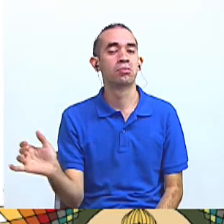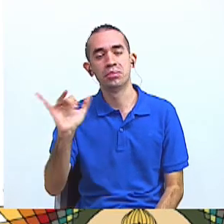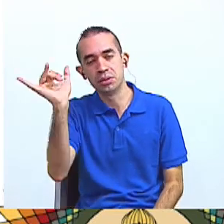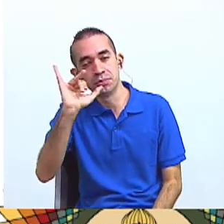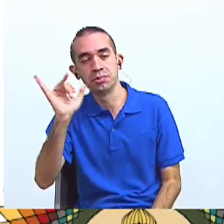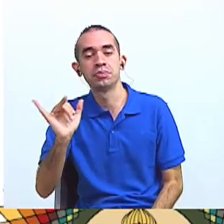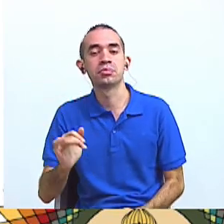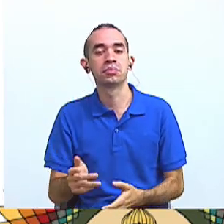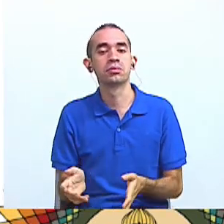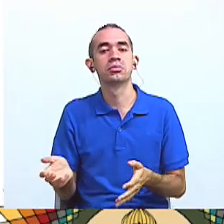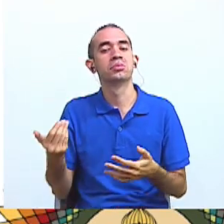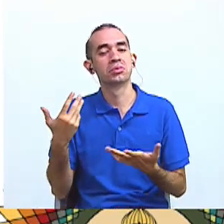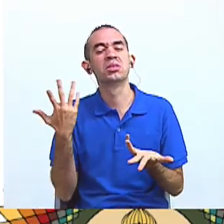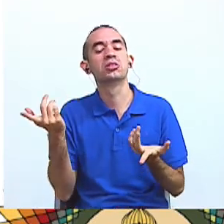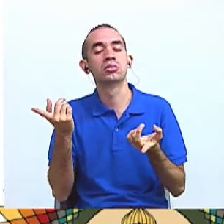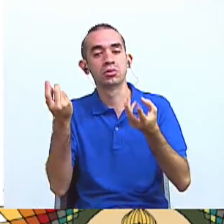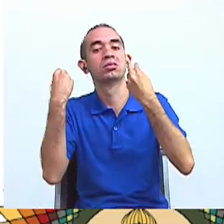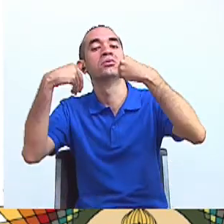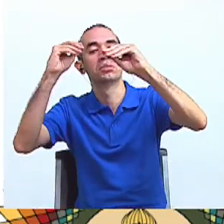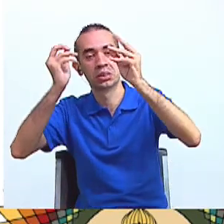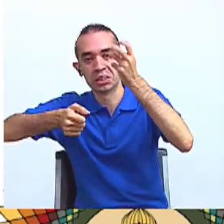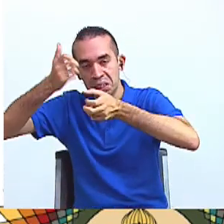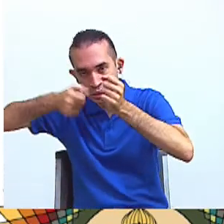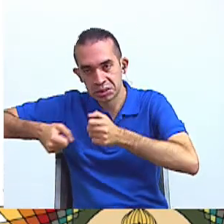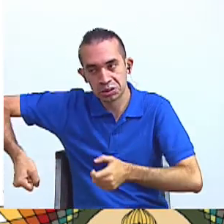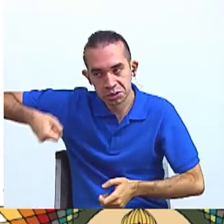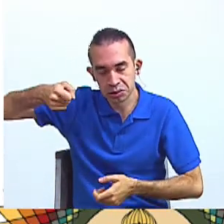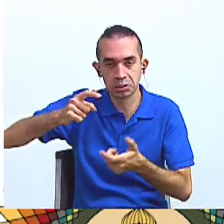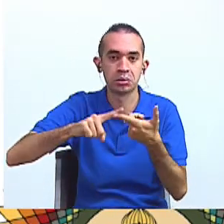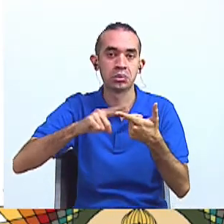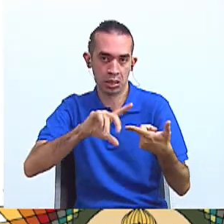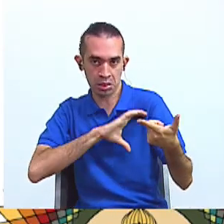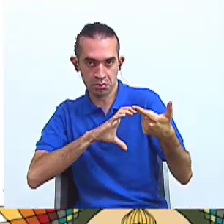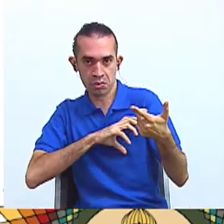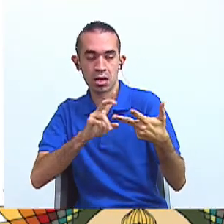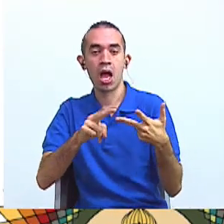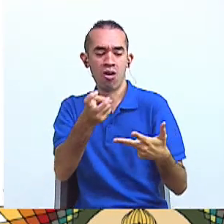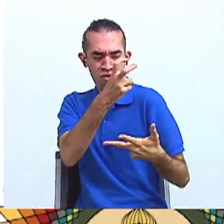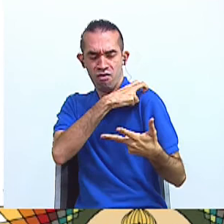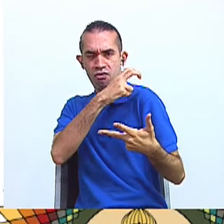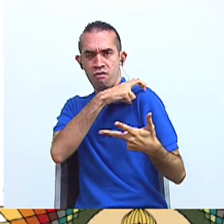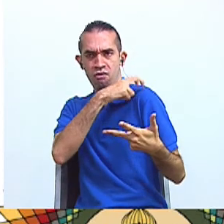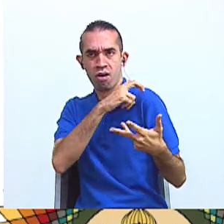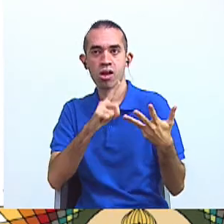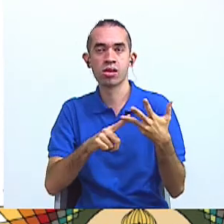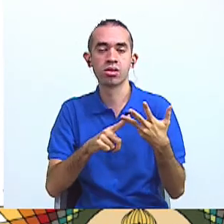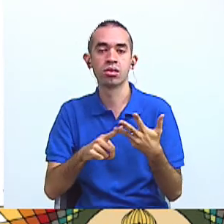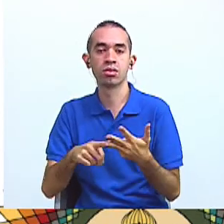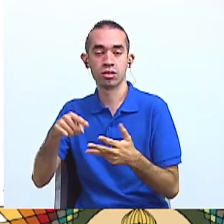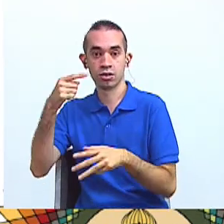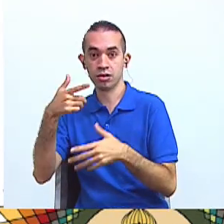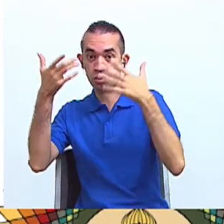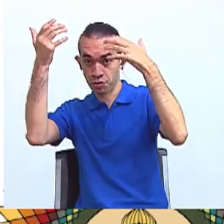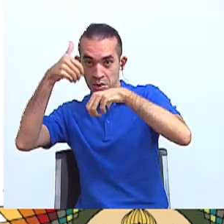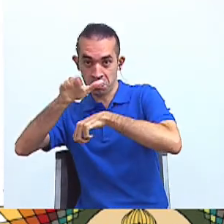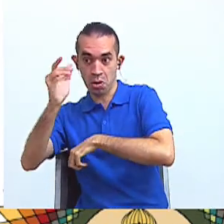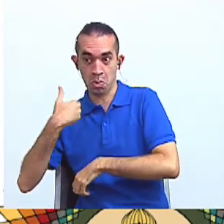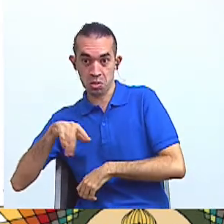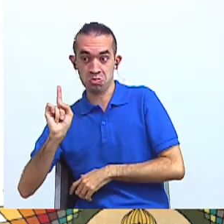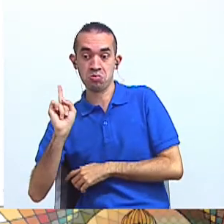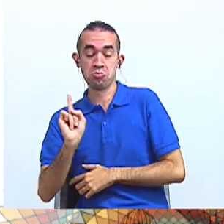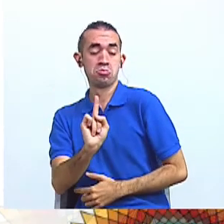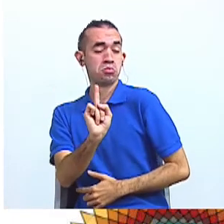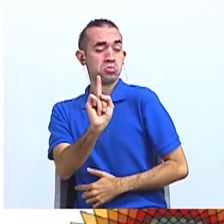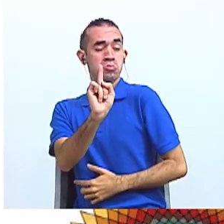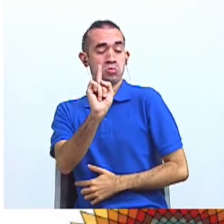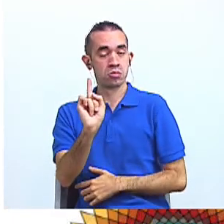Otros personajes que encontraremos es el lechero, el guardia, el jefe de la aldea, el heraldo del rey y el médico real.